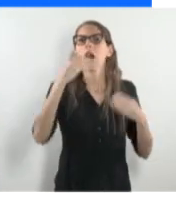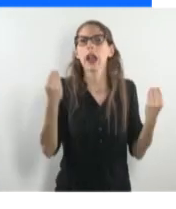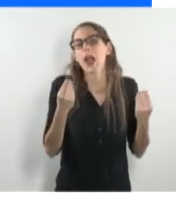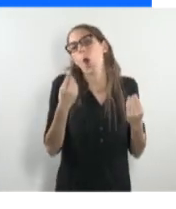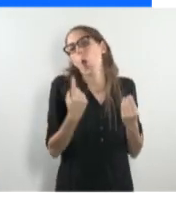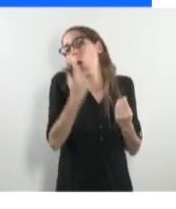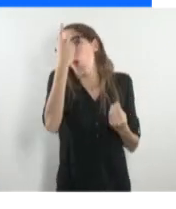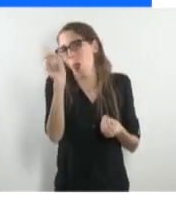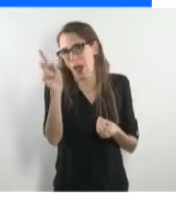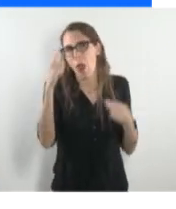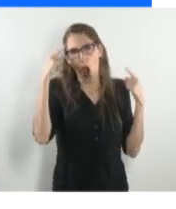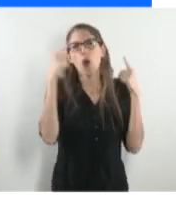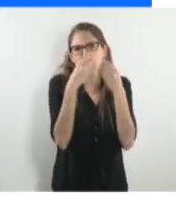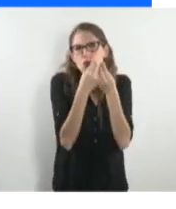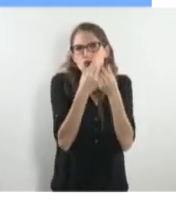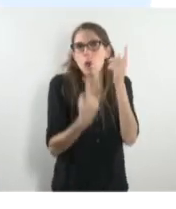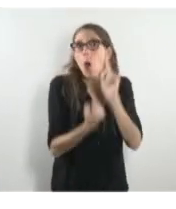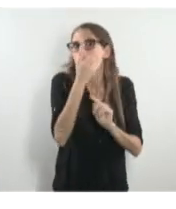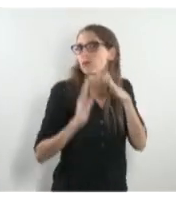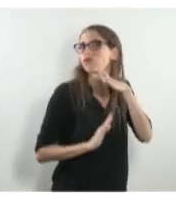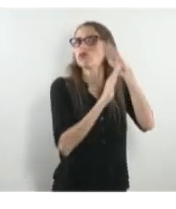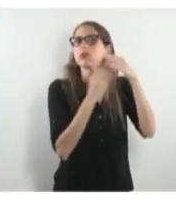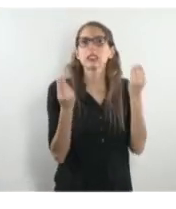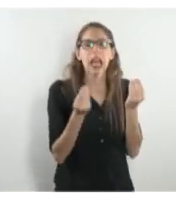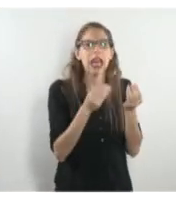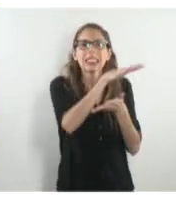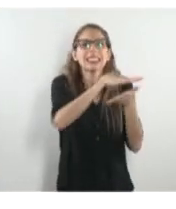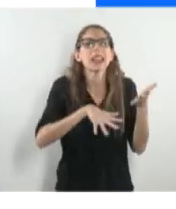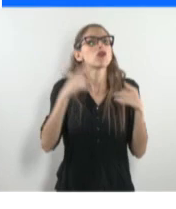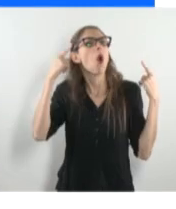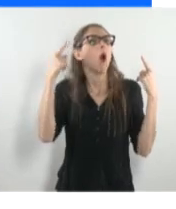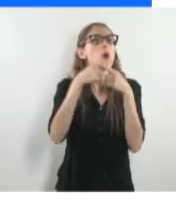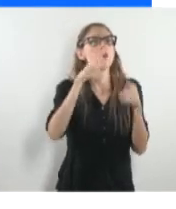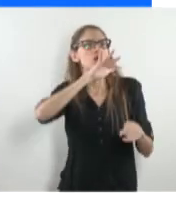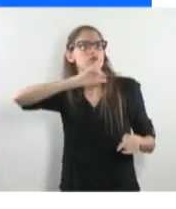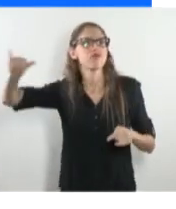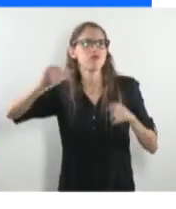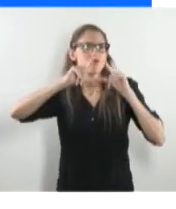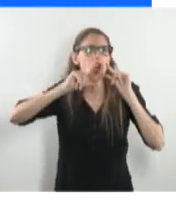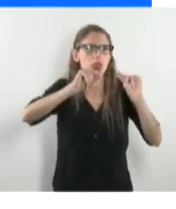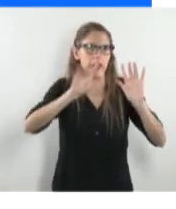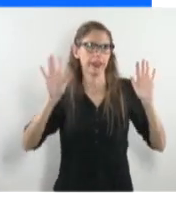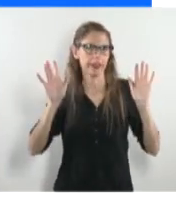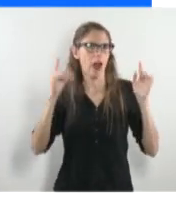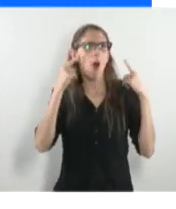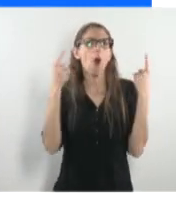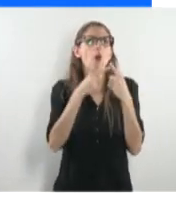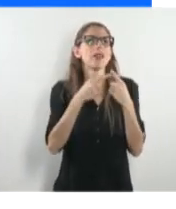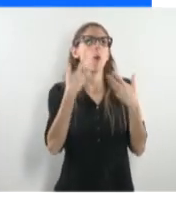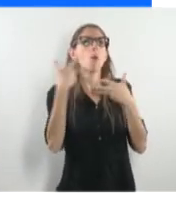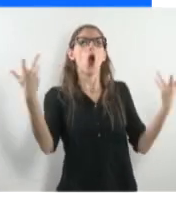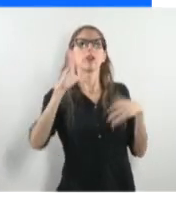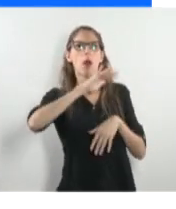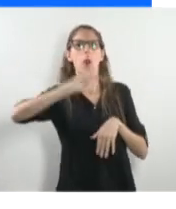sola finalidad, es claramente un texto de protesta. Es un texto escrito para señalar y